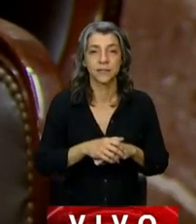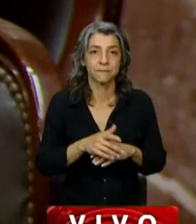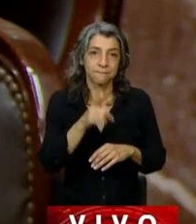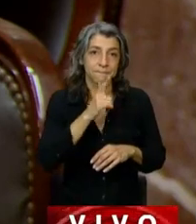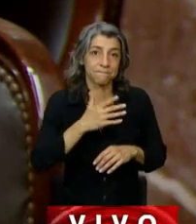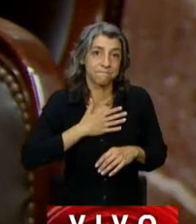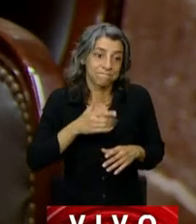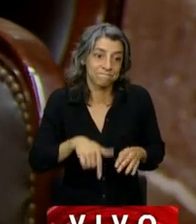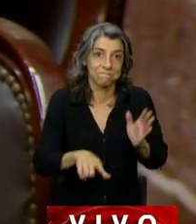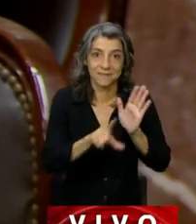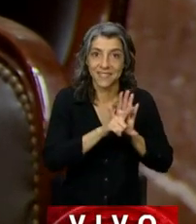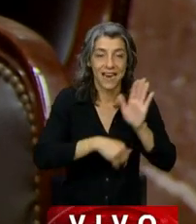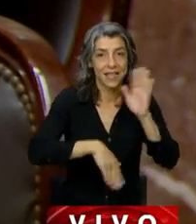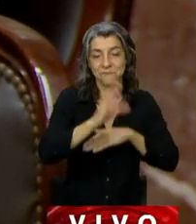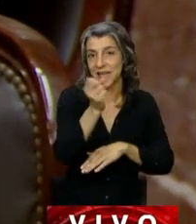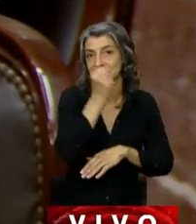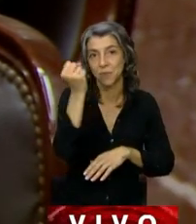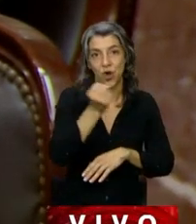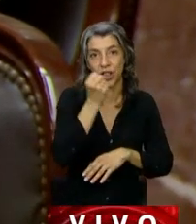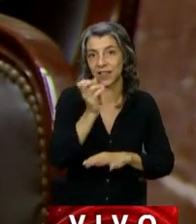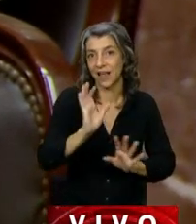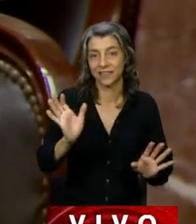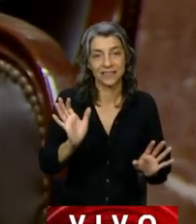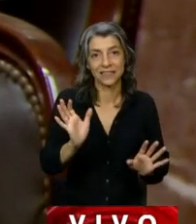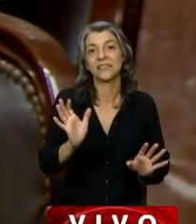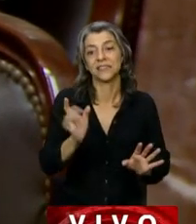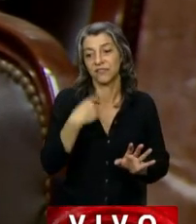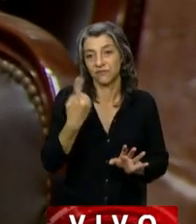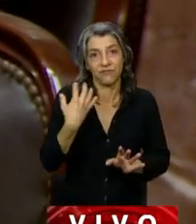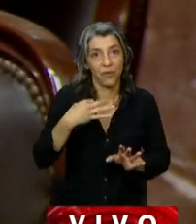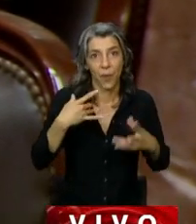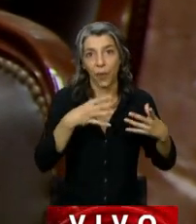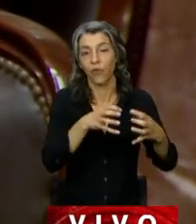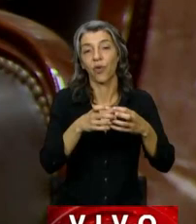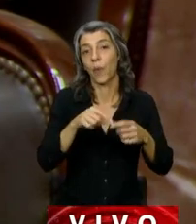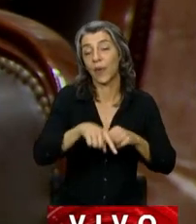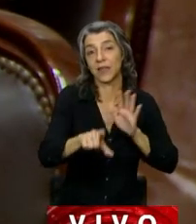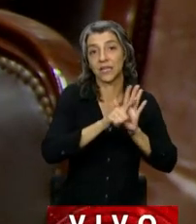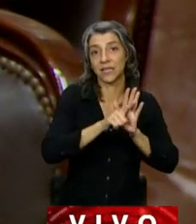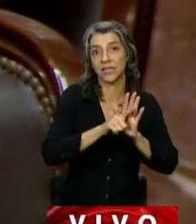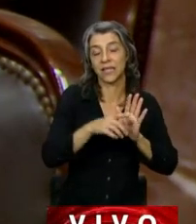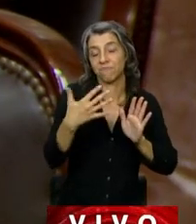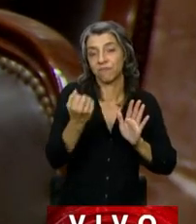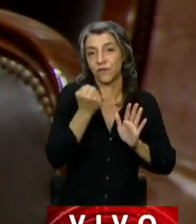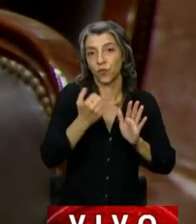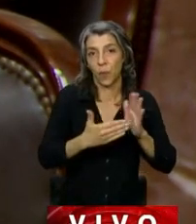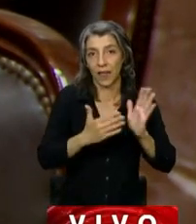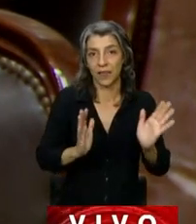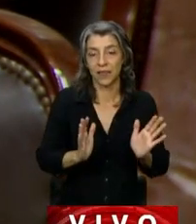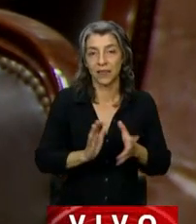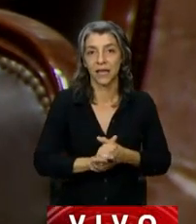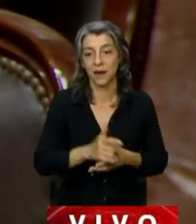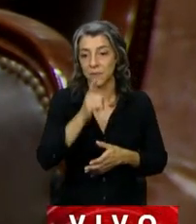la ley más importante que nos toca tratar en este recinto, la ley de leyes, y creo que es una